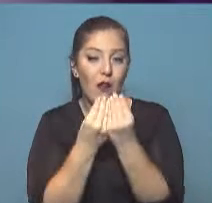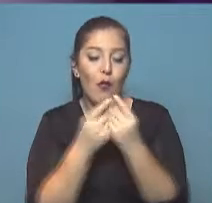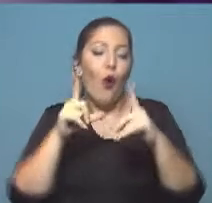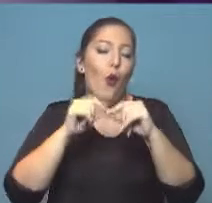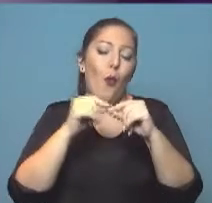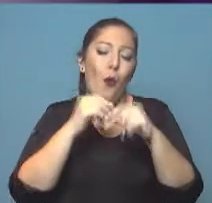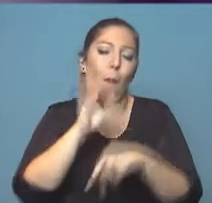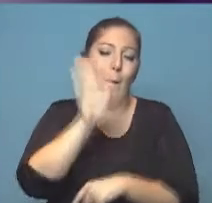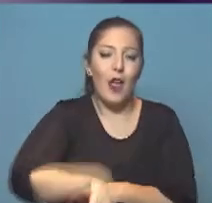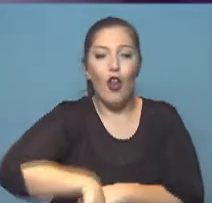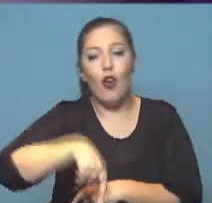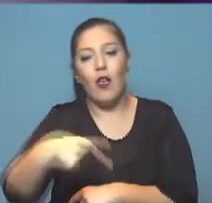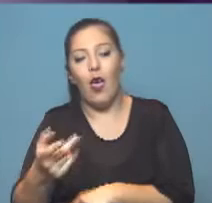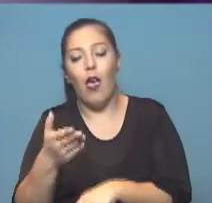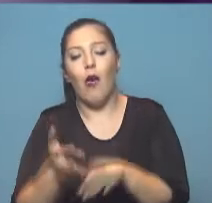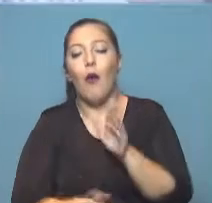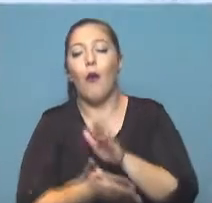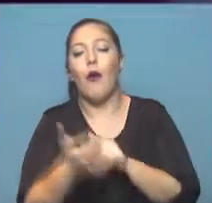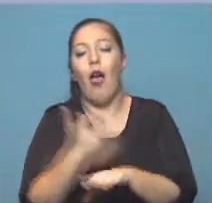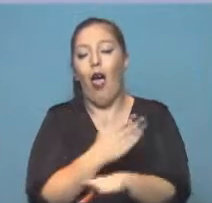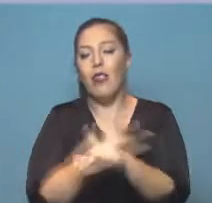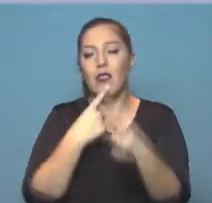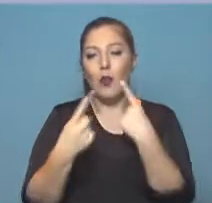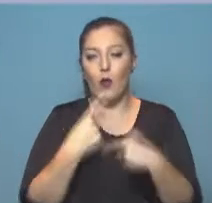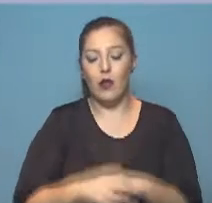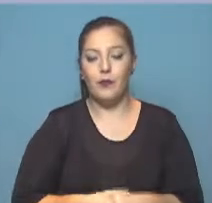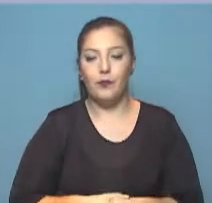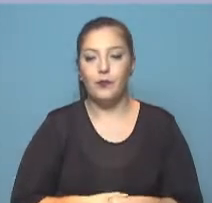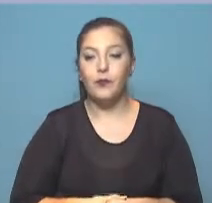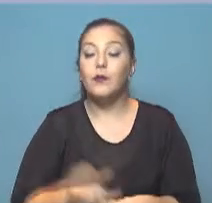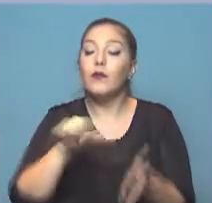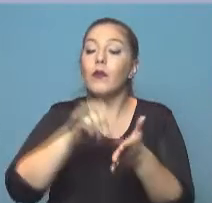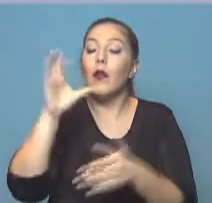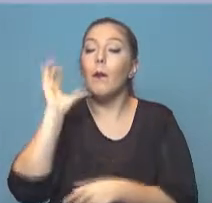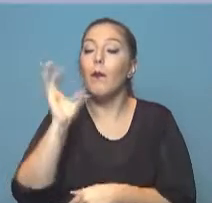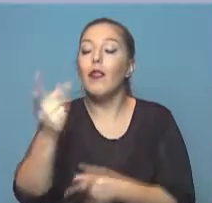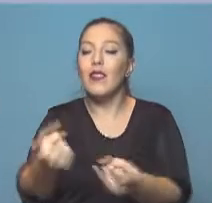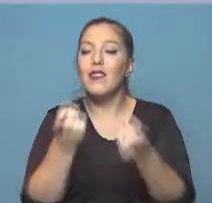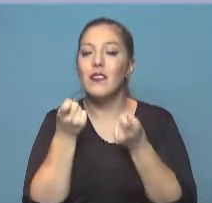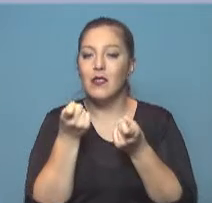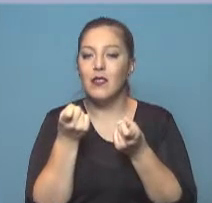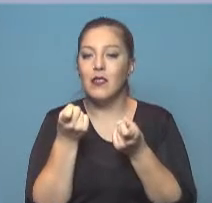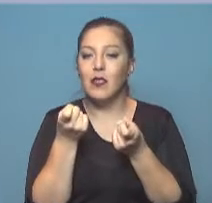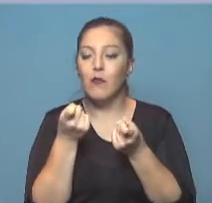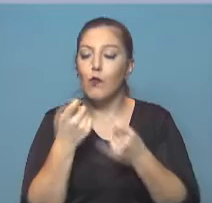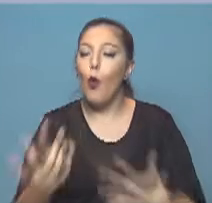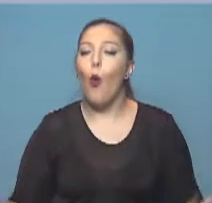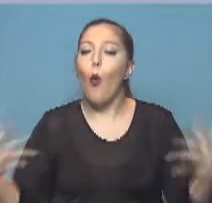bastante inferior a la anticipada por los sondeos. El país necesita